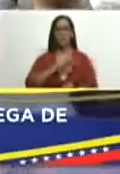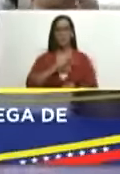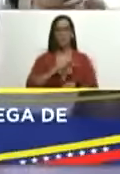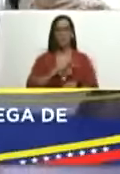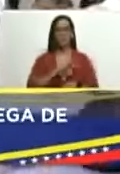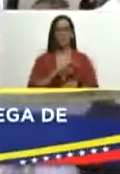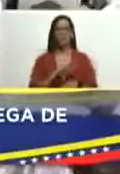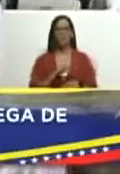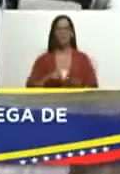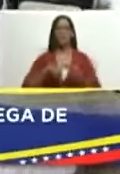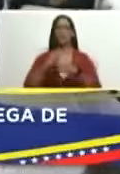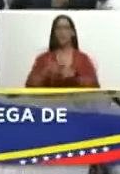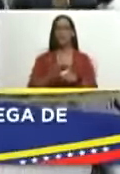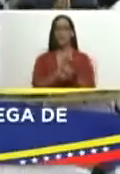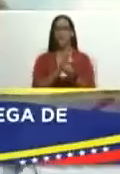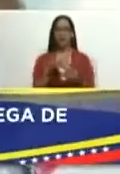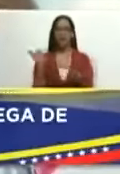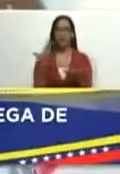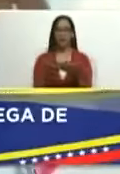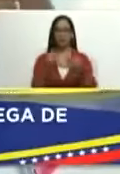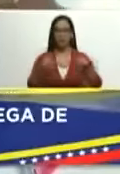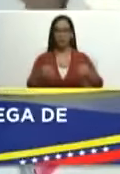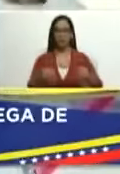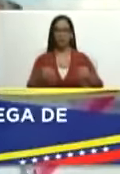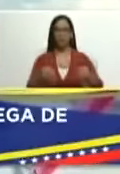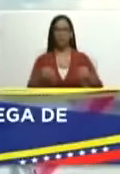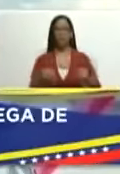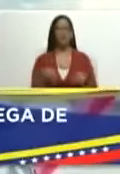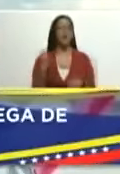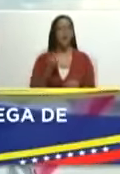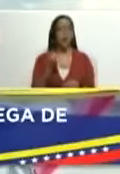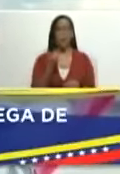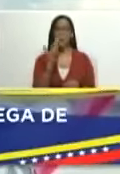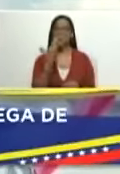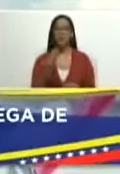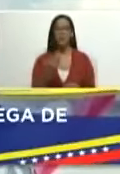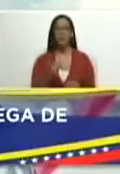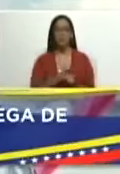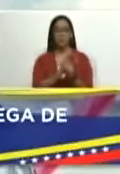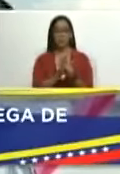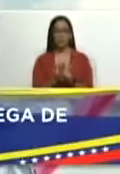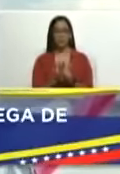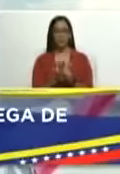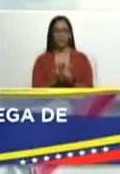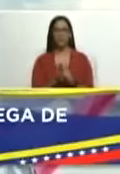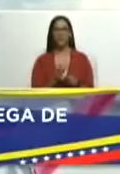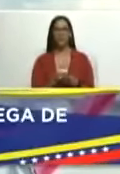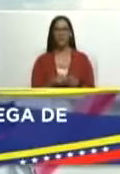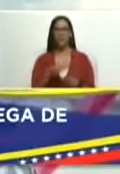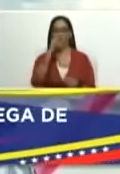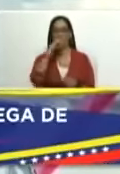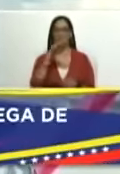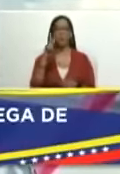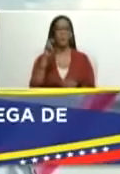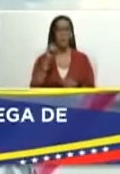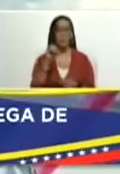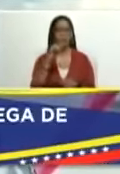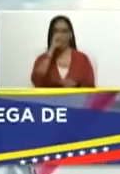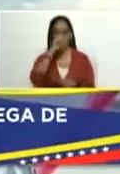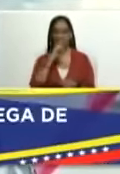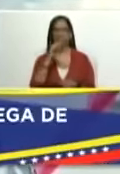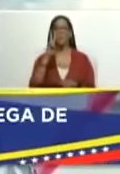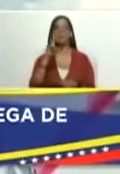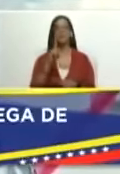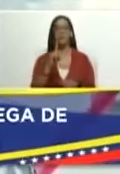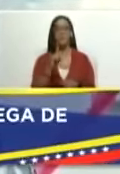la pospandemia hasta ahorita. ¿Cómo enfrentamos la pandemia? Año 20, año 21, parte del